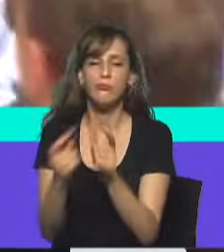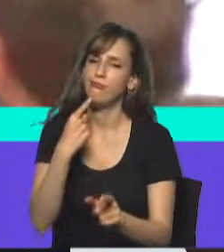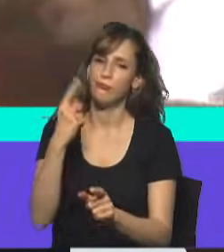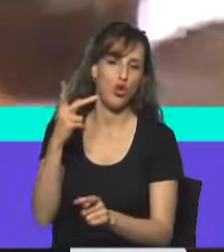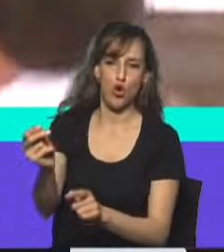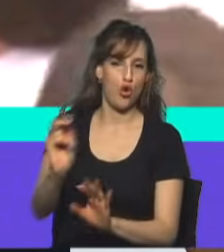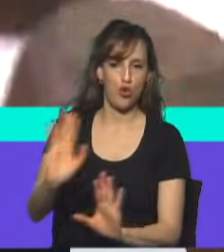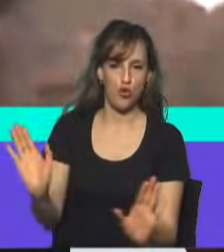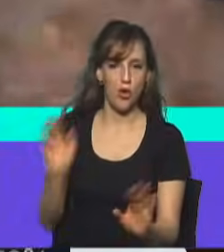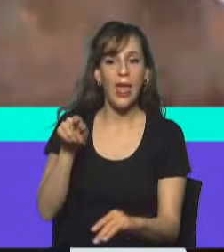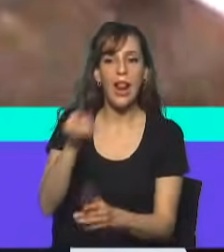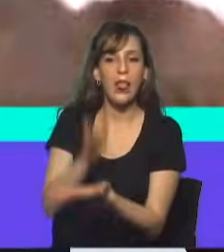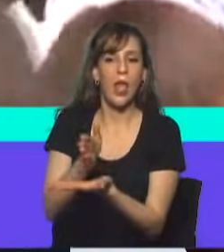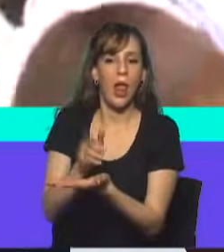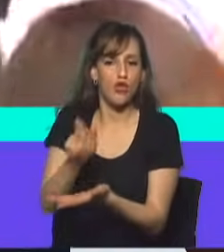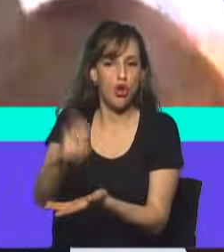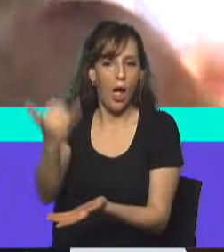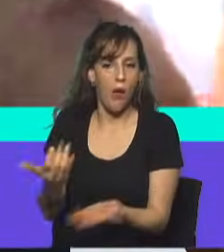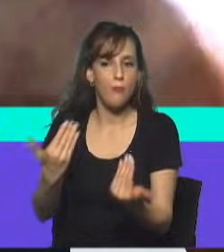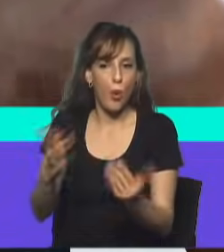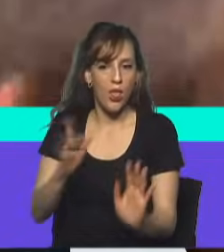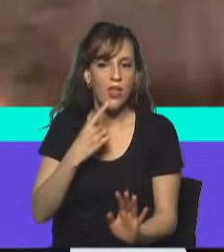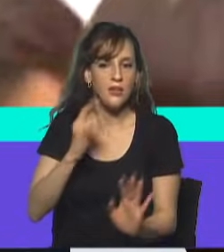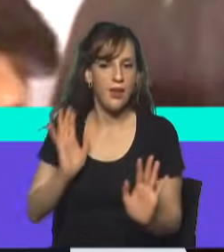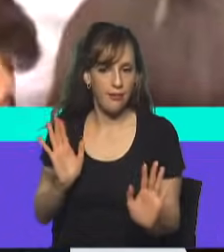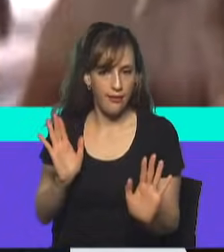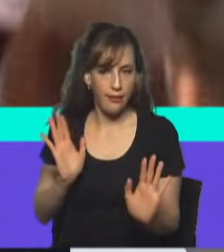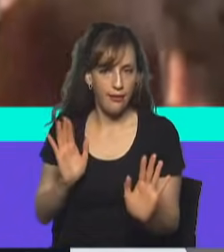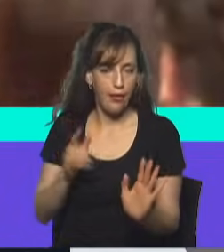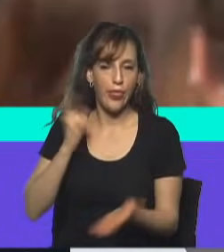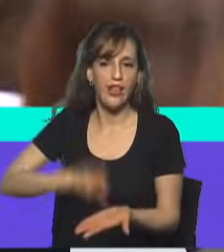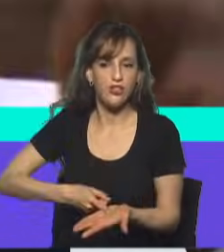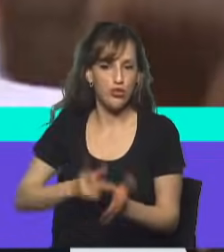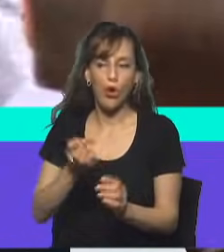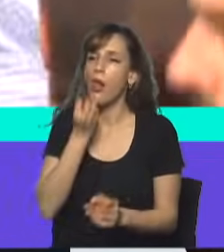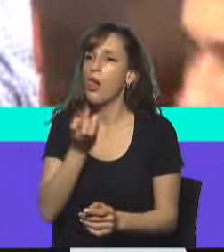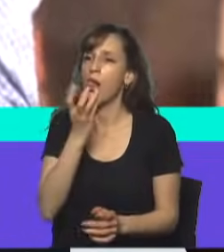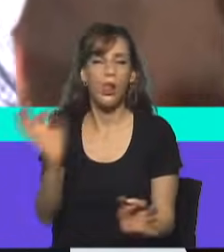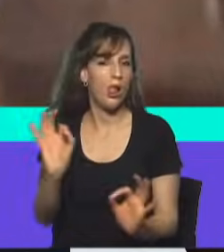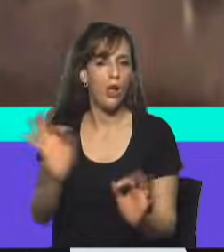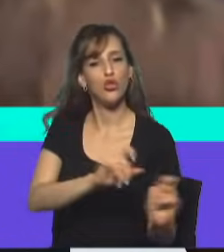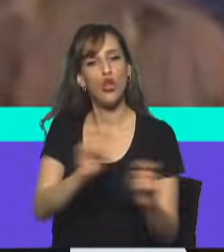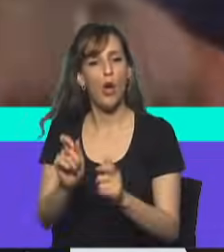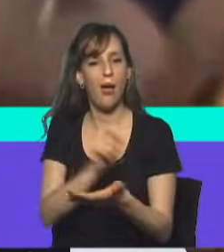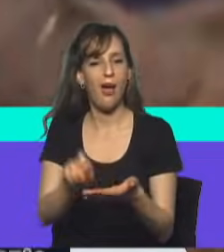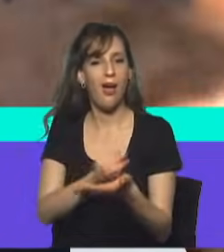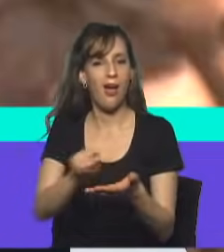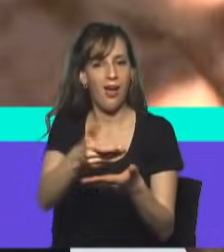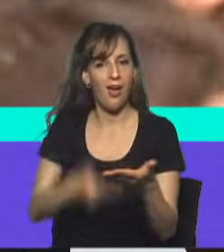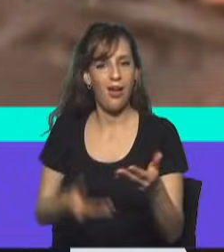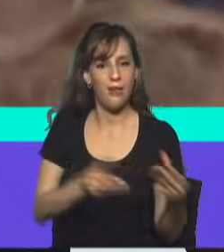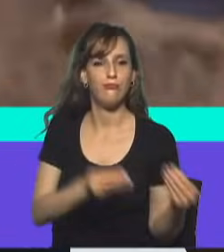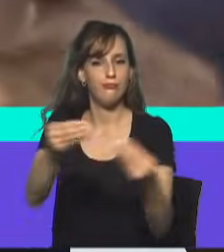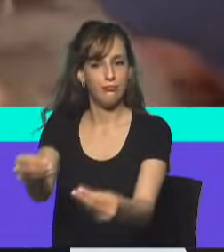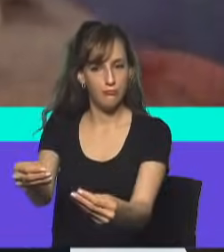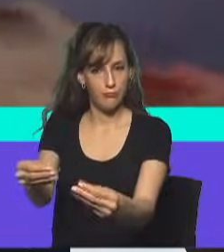indagatorias, es un derecho que le asiste a defenderse de la manera en que mejor le parezca. Su abogado consideró que la presentación del